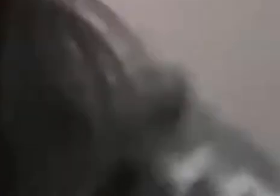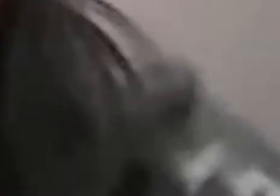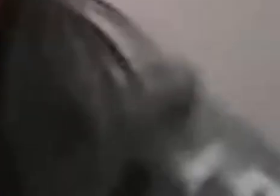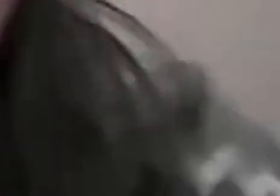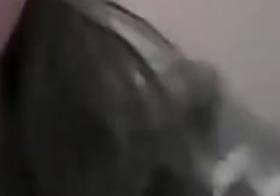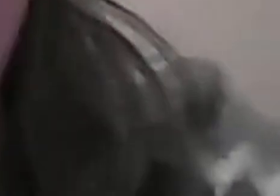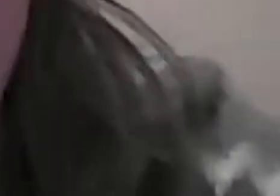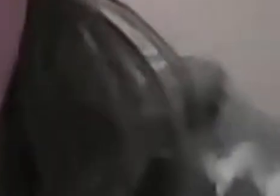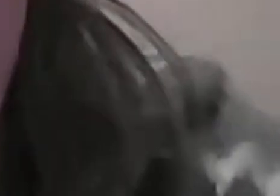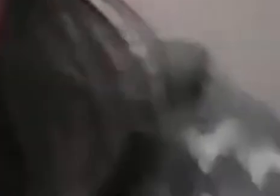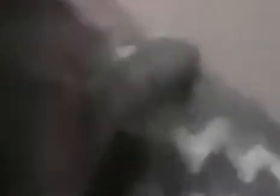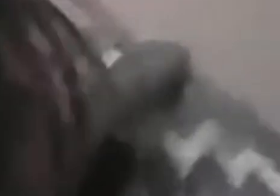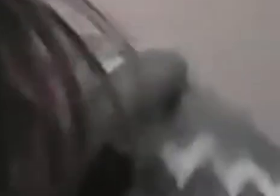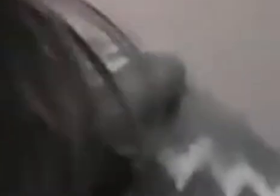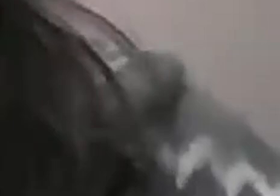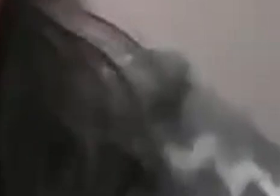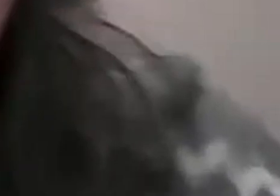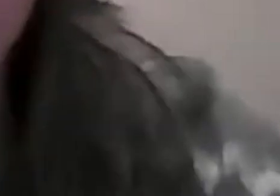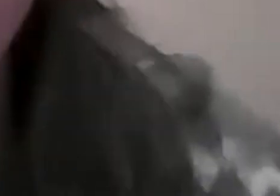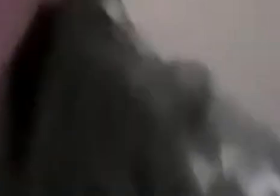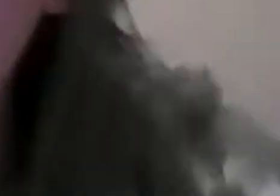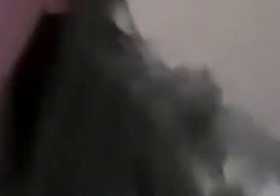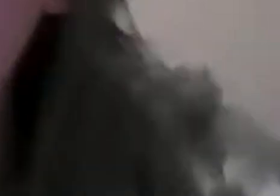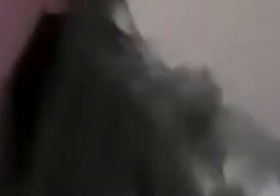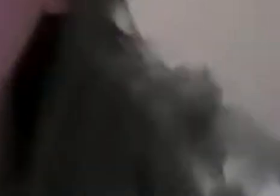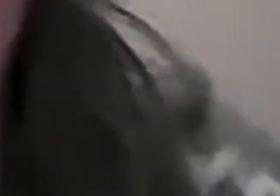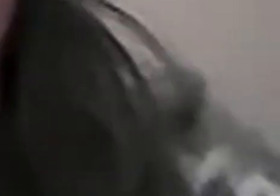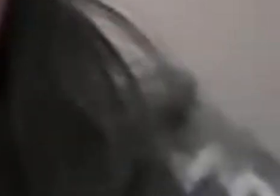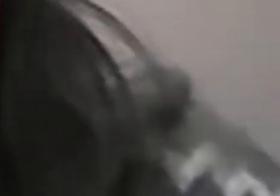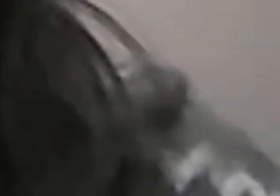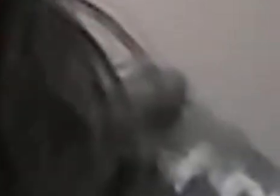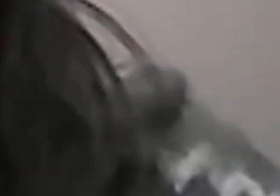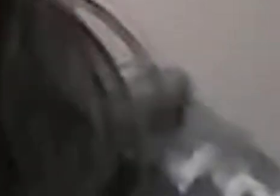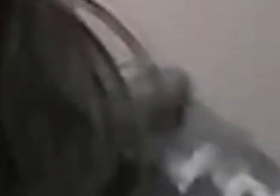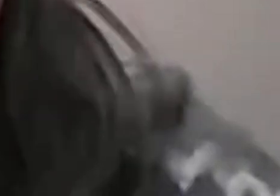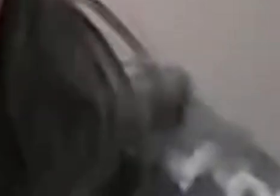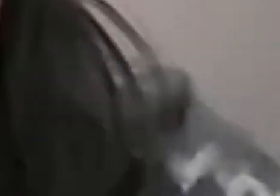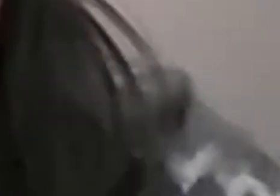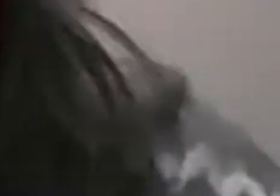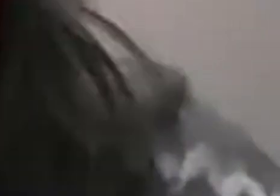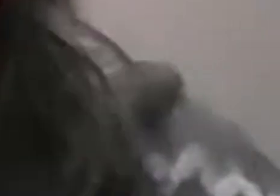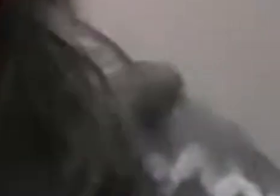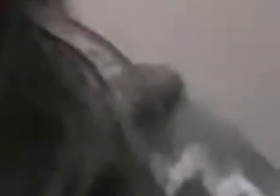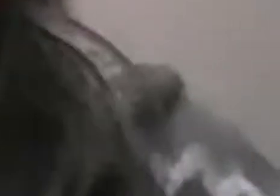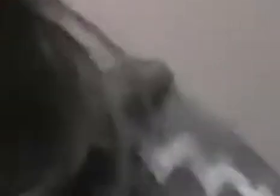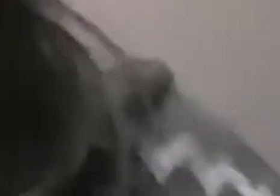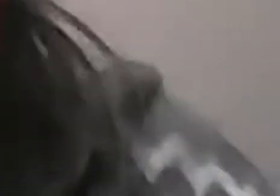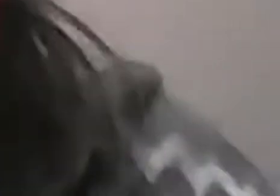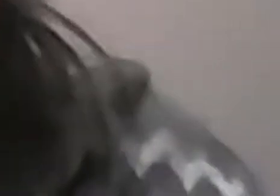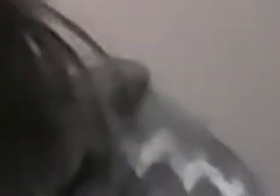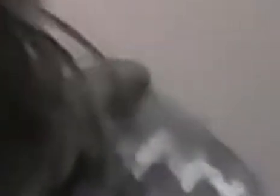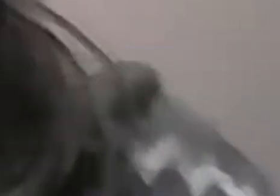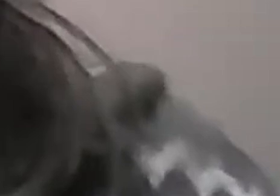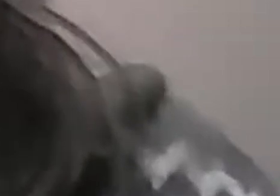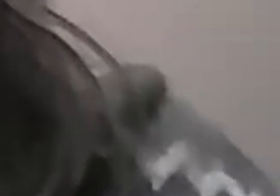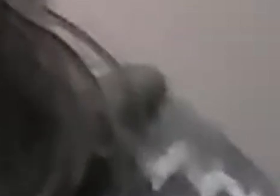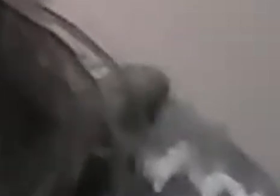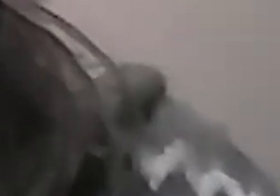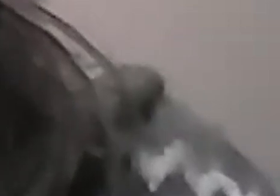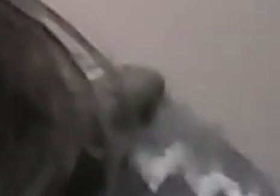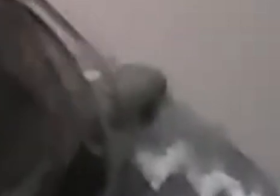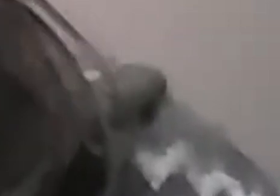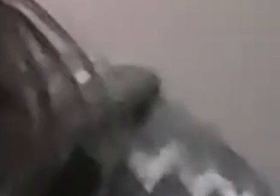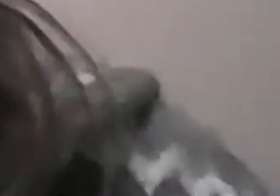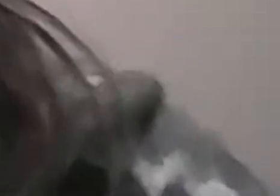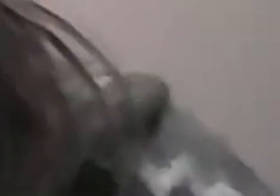tardes a todos. Bienvenidos a la liquidación de impuestos, ganancias 2024, personas humanas. Hoy